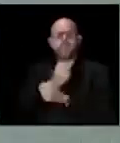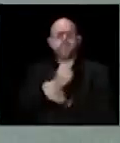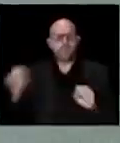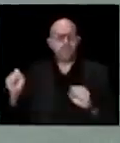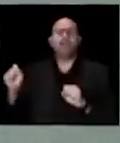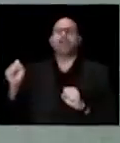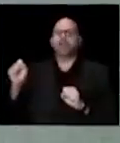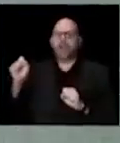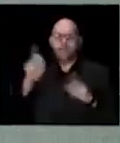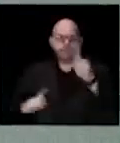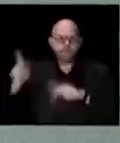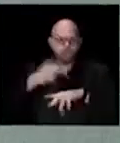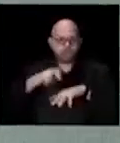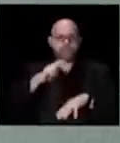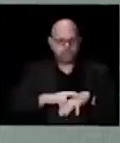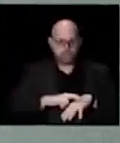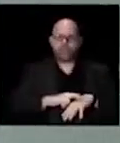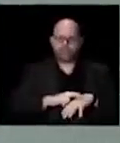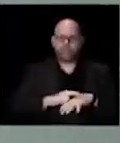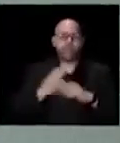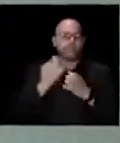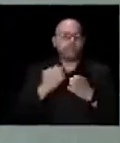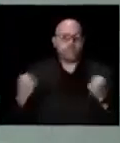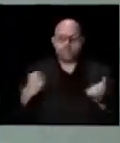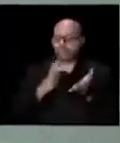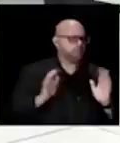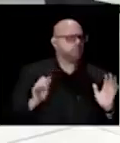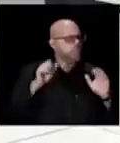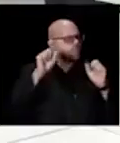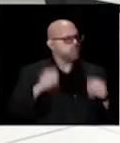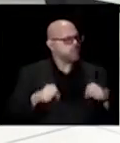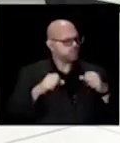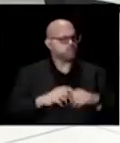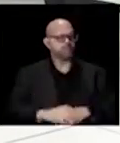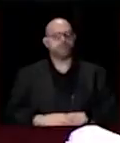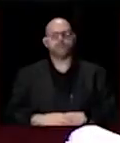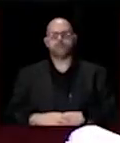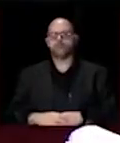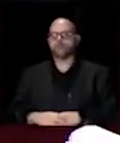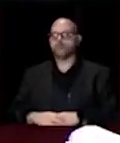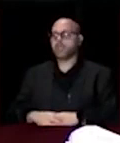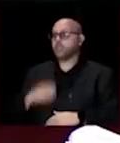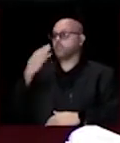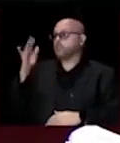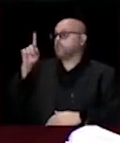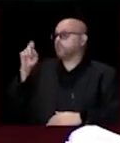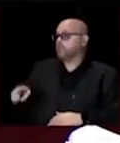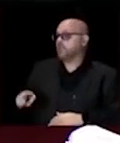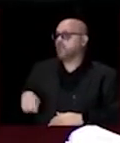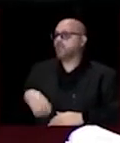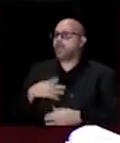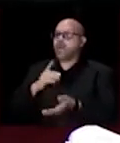en camisa porque mi flow es valiente. Mi vestimenta se quedará como yo, independiente. Bueno, yo no sé si preguntarle o no al doctor César